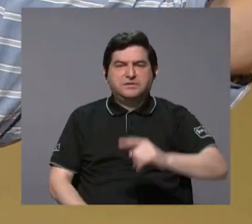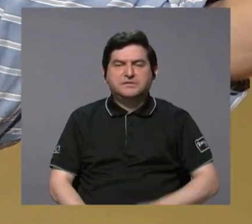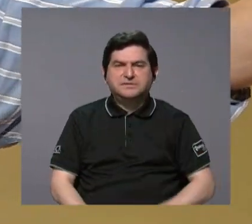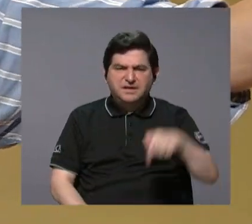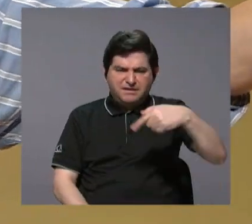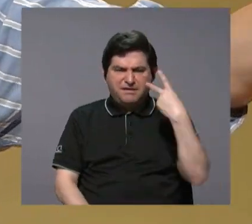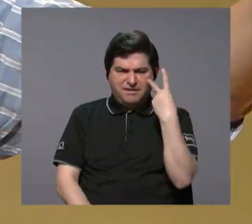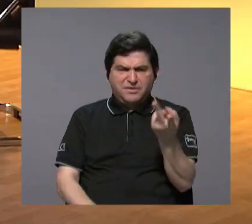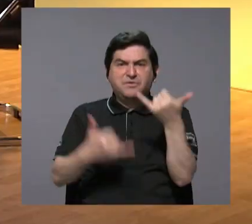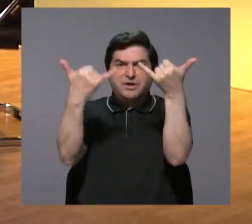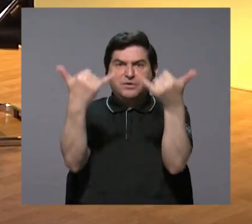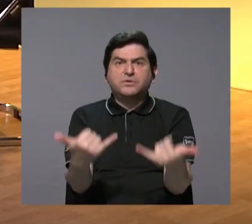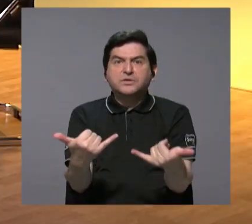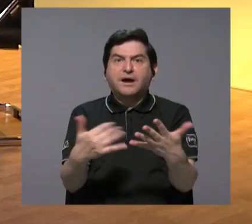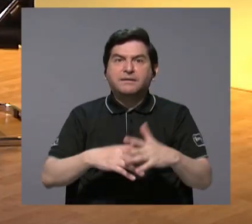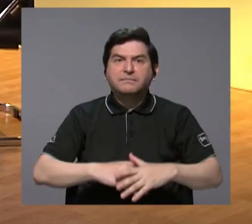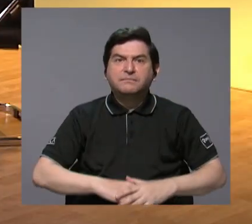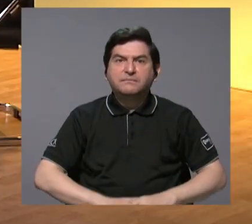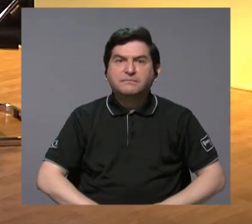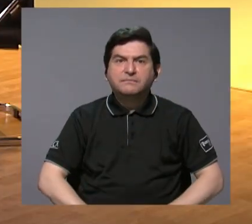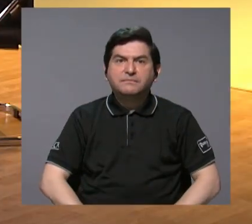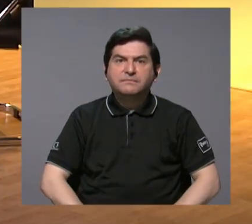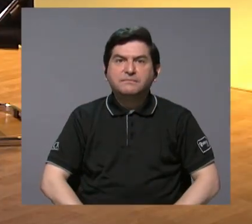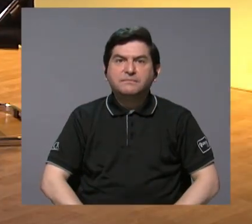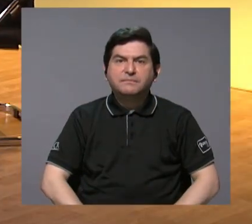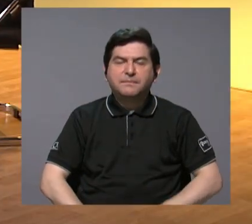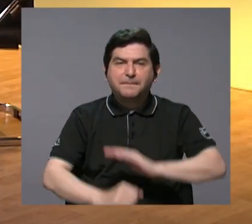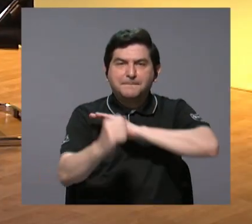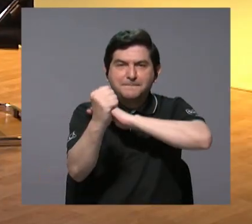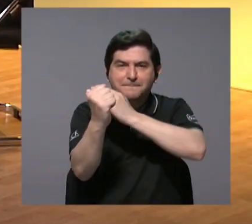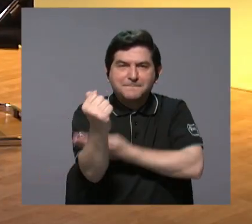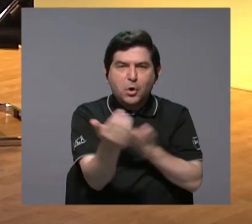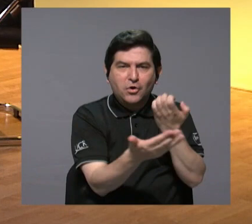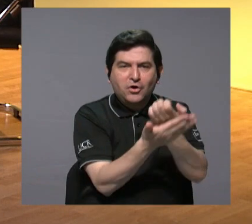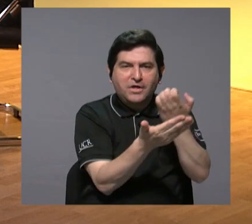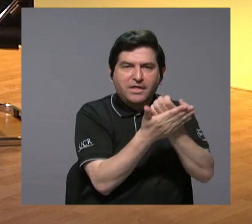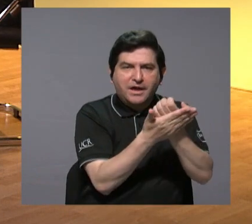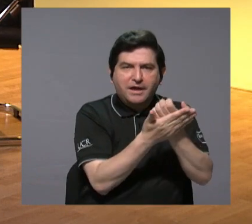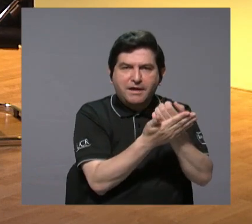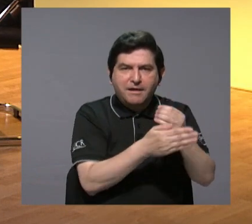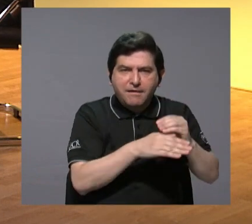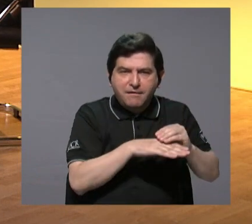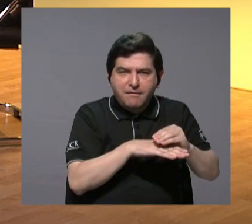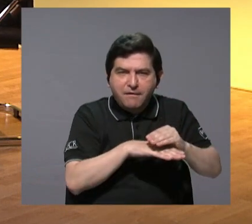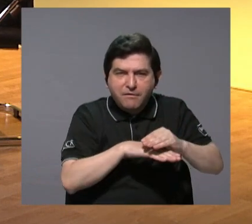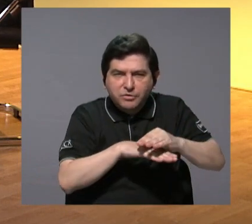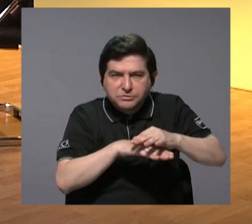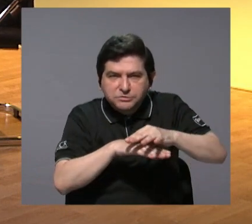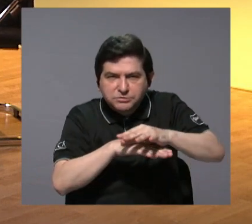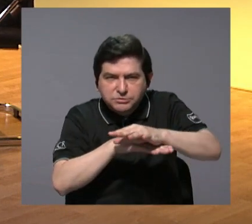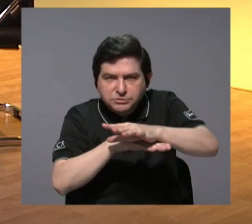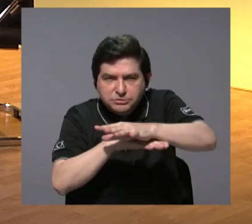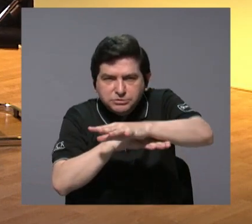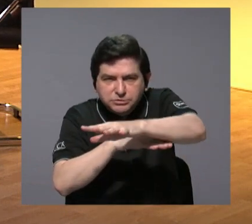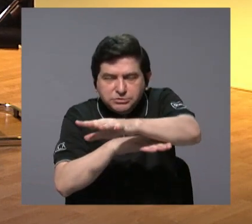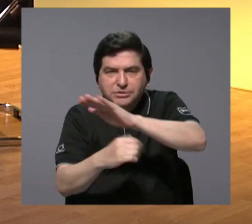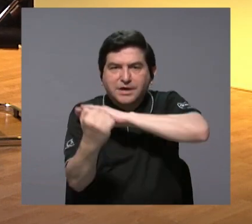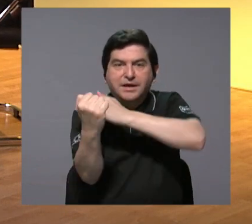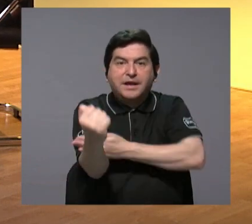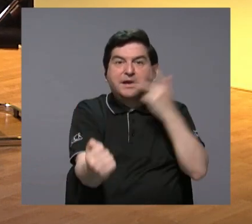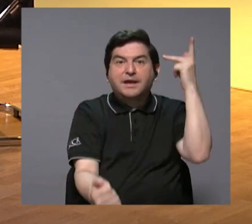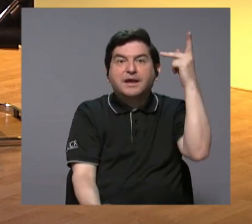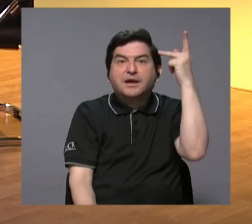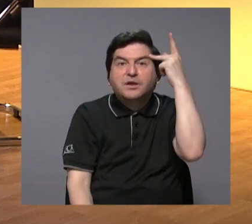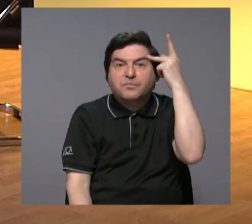hemos visto de el poder económico influyendo en el poder